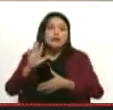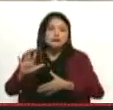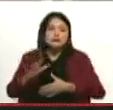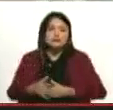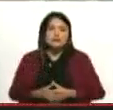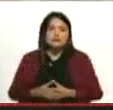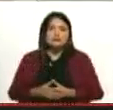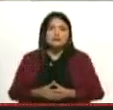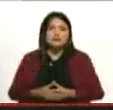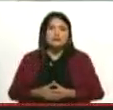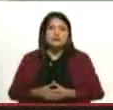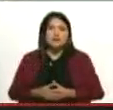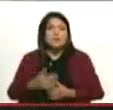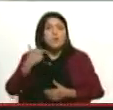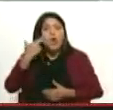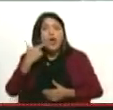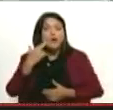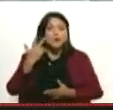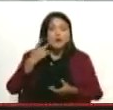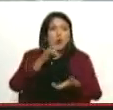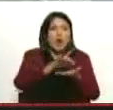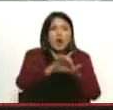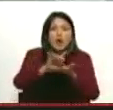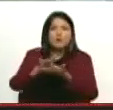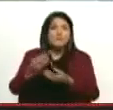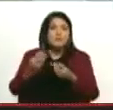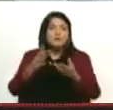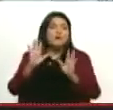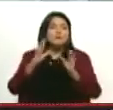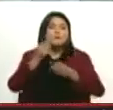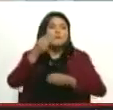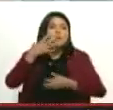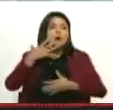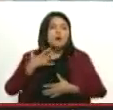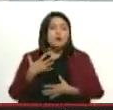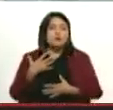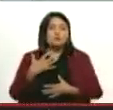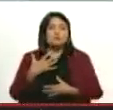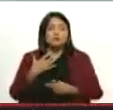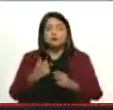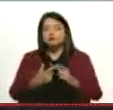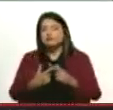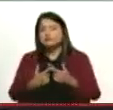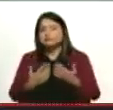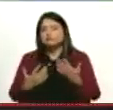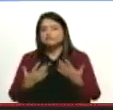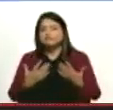crear algo que nunca existió Y ese es tu objetivo